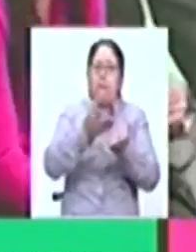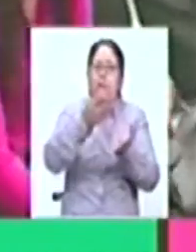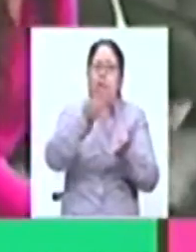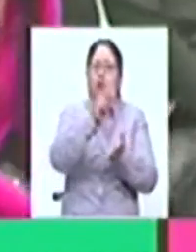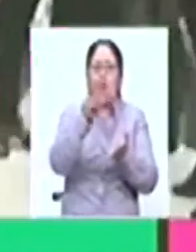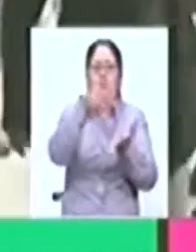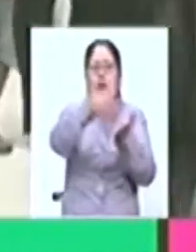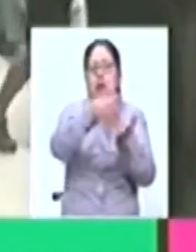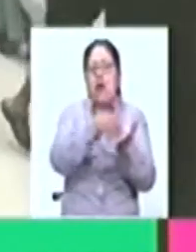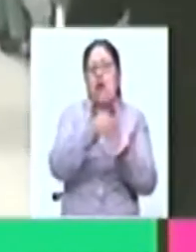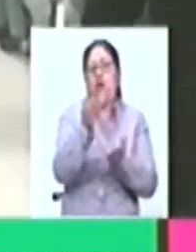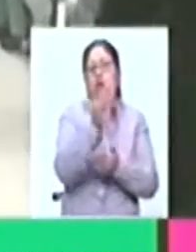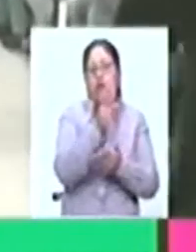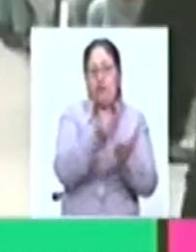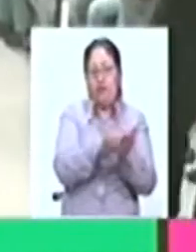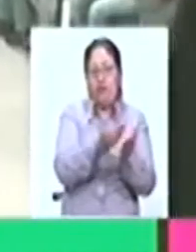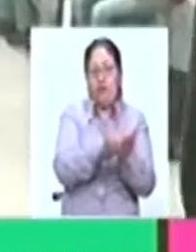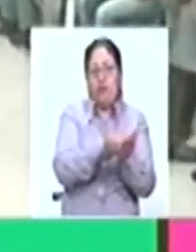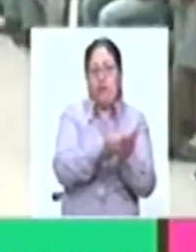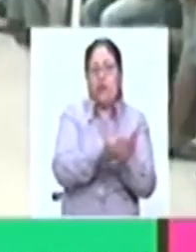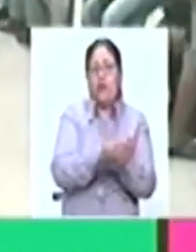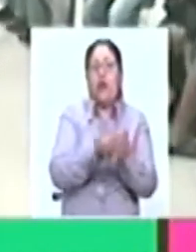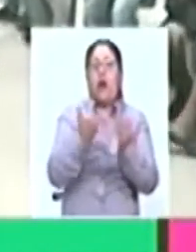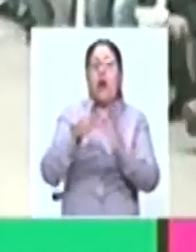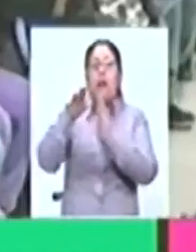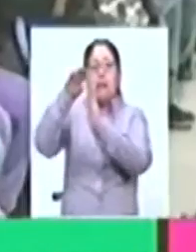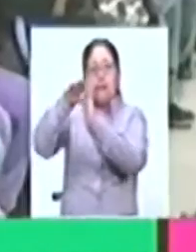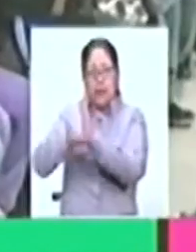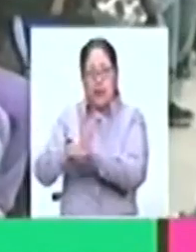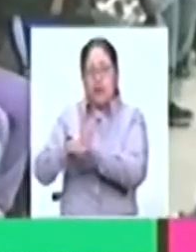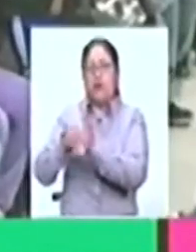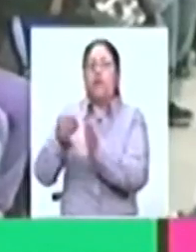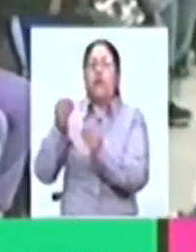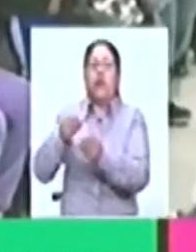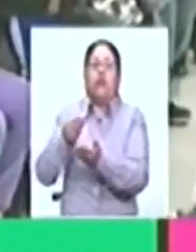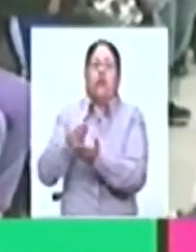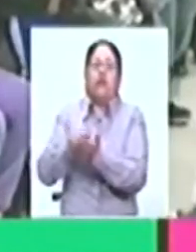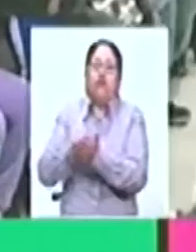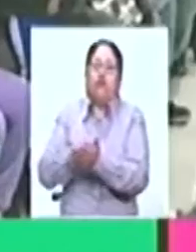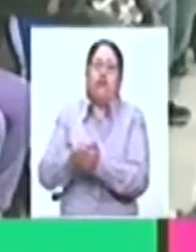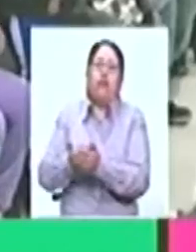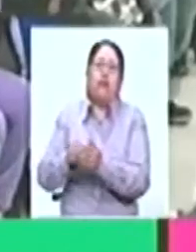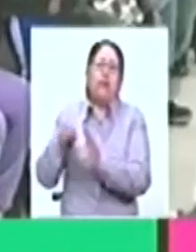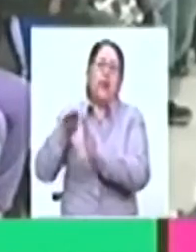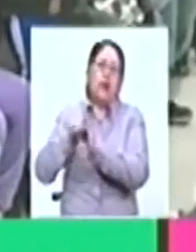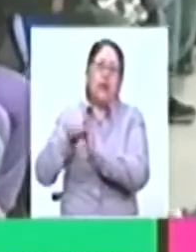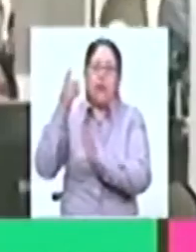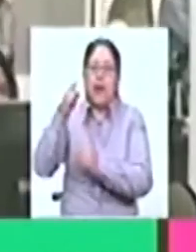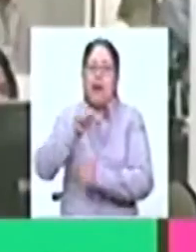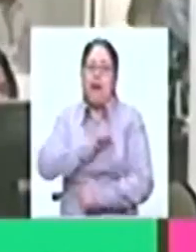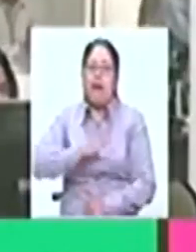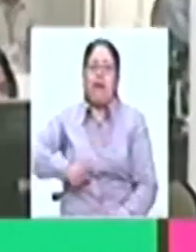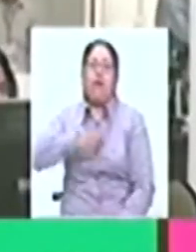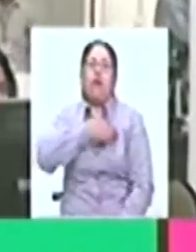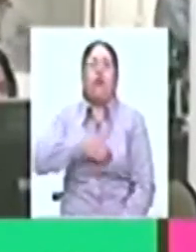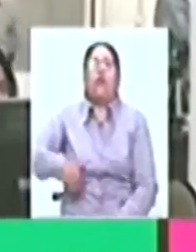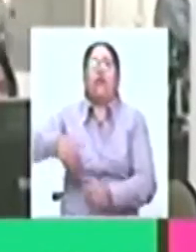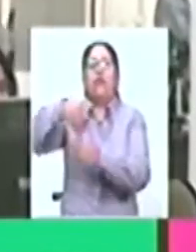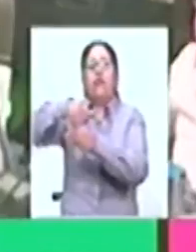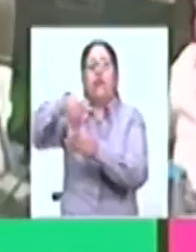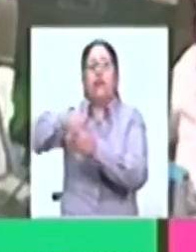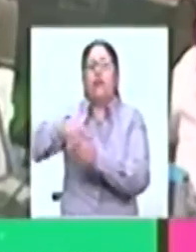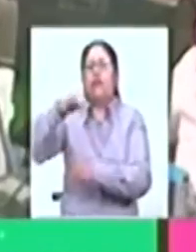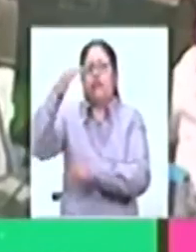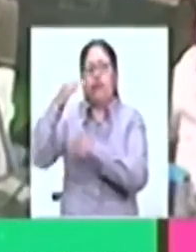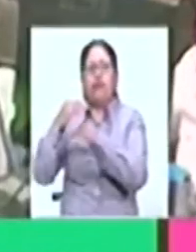a pesar de que hay muchos materiales que deben producirse en una escala mucho mayor que en